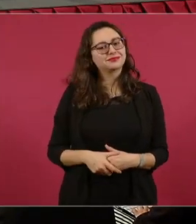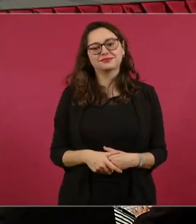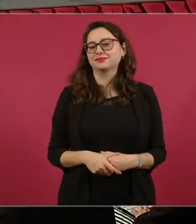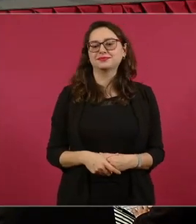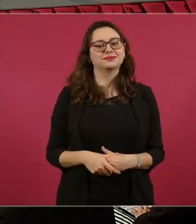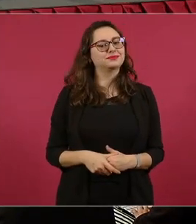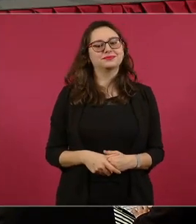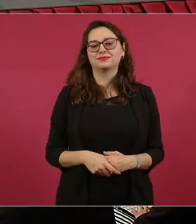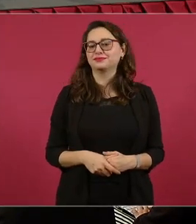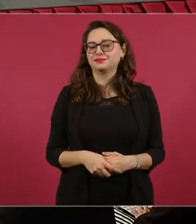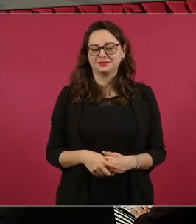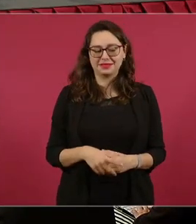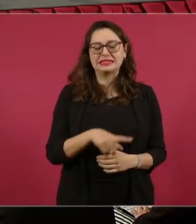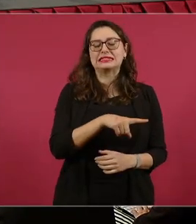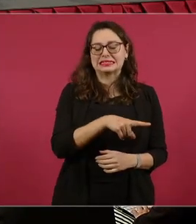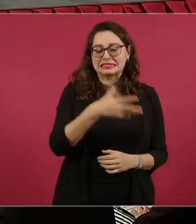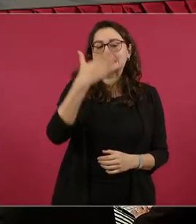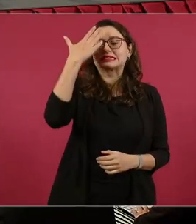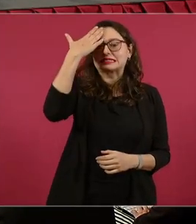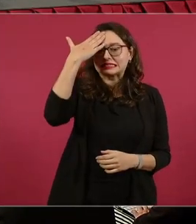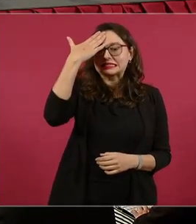saben que cuál es el sentido